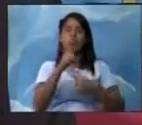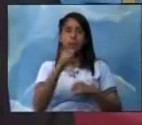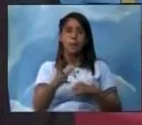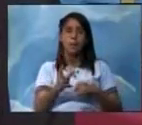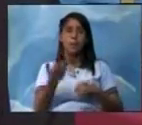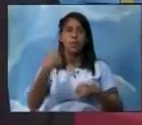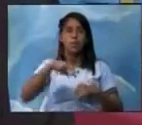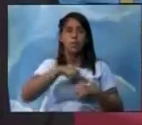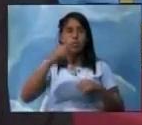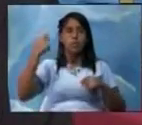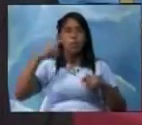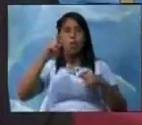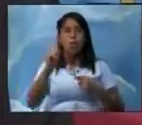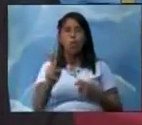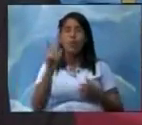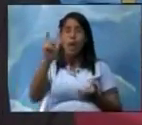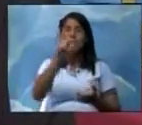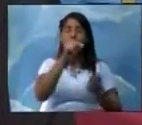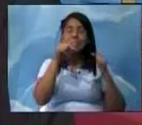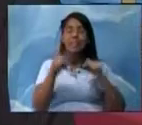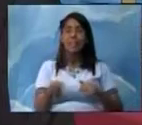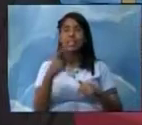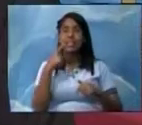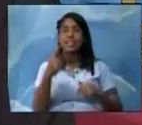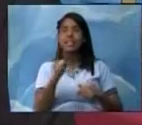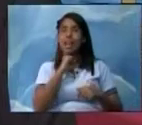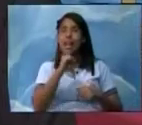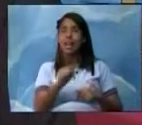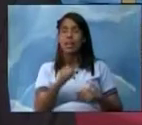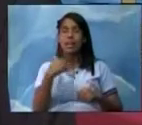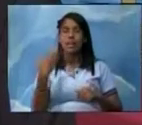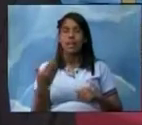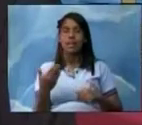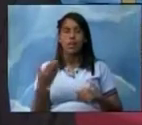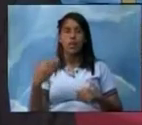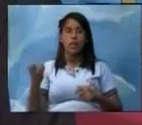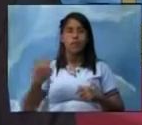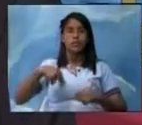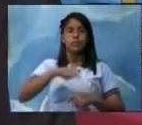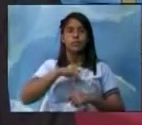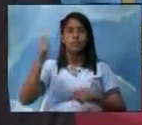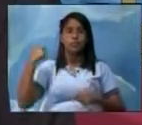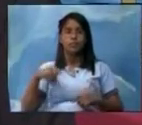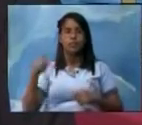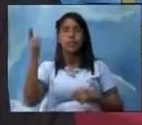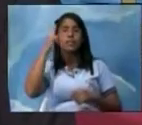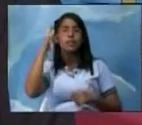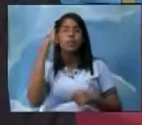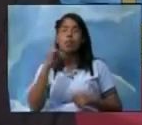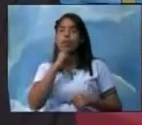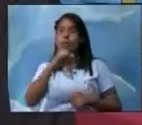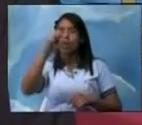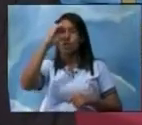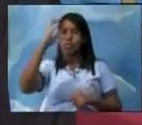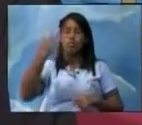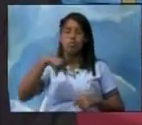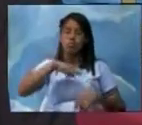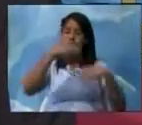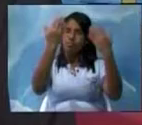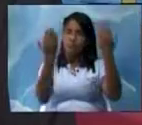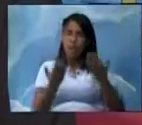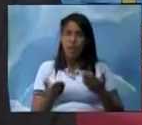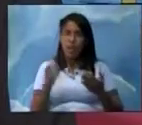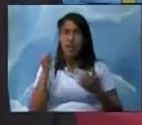mal nosotros tenemos una enseñanza acá y la enseñanza Es que de lo que nosotros tenemos sabemos que es Dios que nos los ha